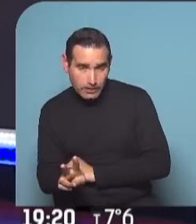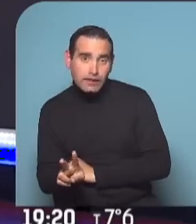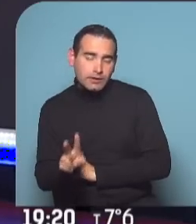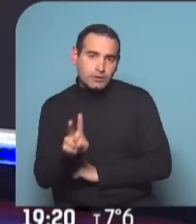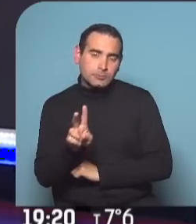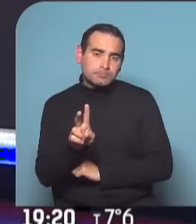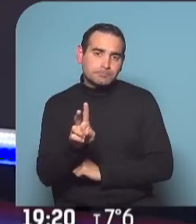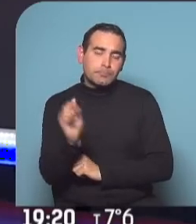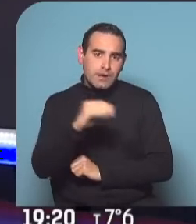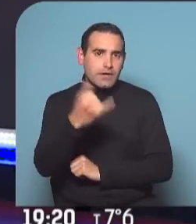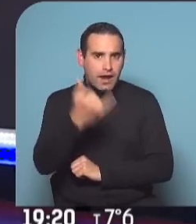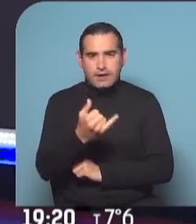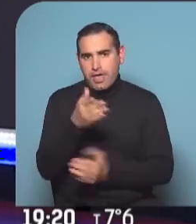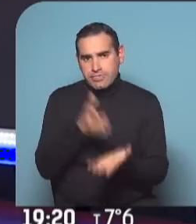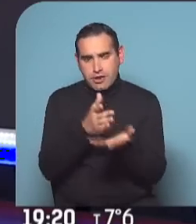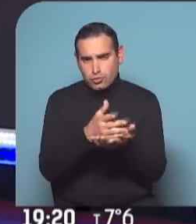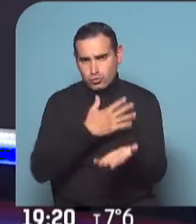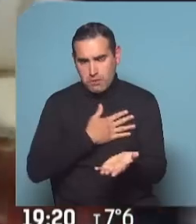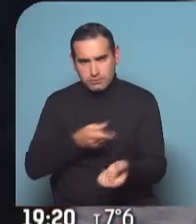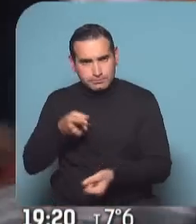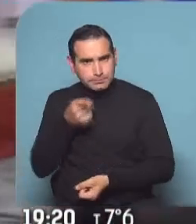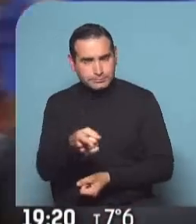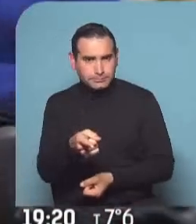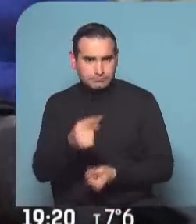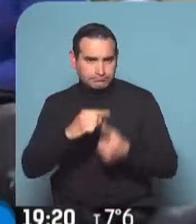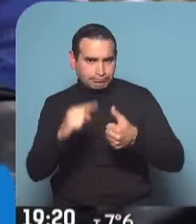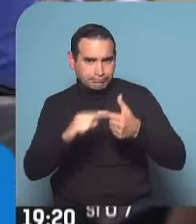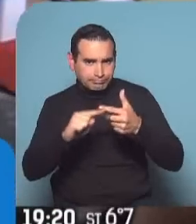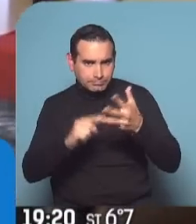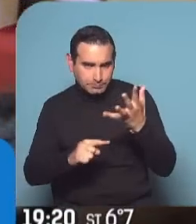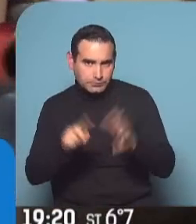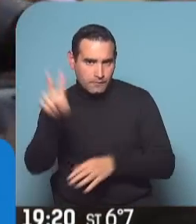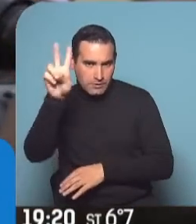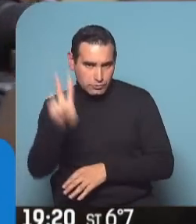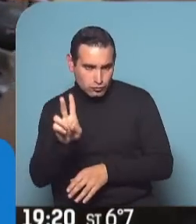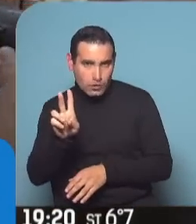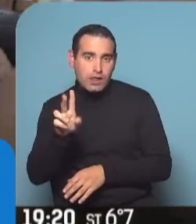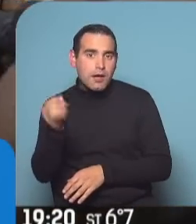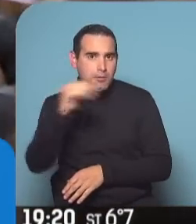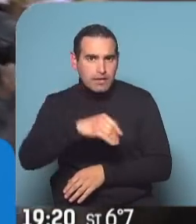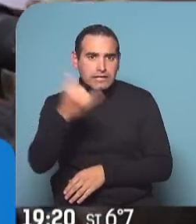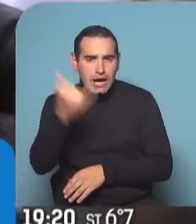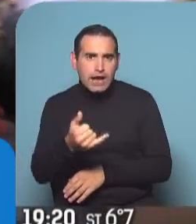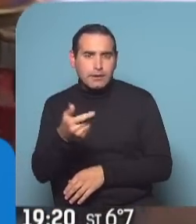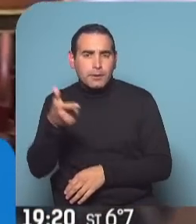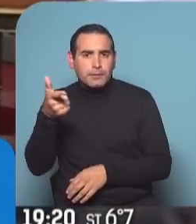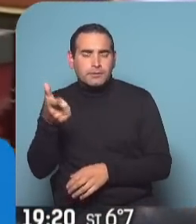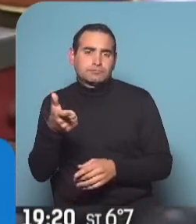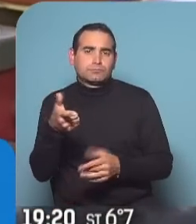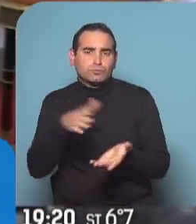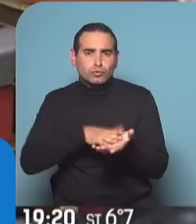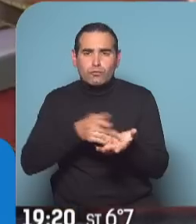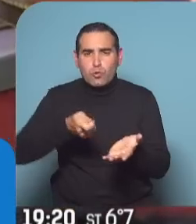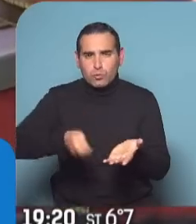teniendo en cuenta las violaciones a los derechos humanos y también los casos de ejecuciones